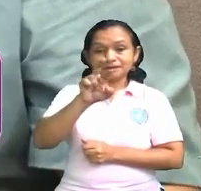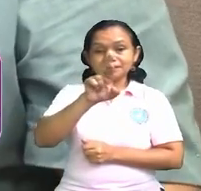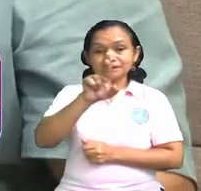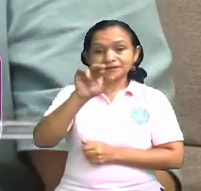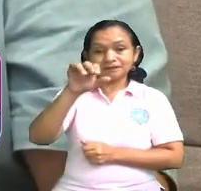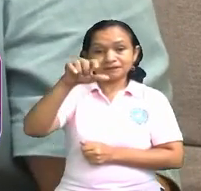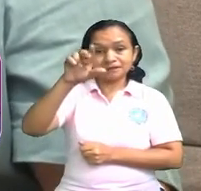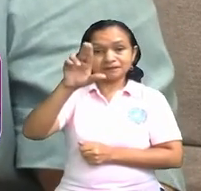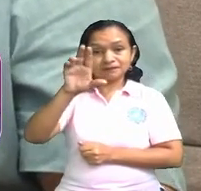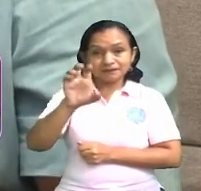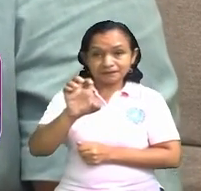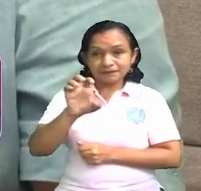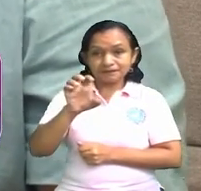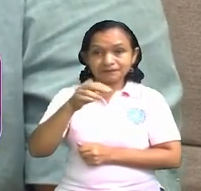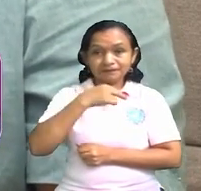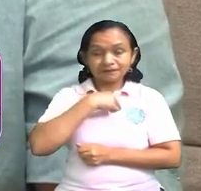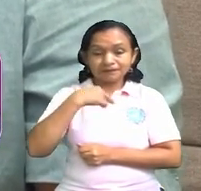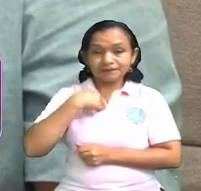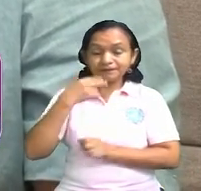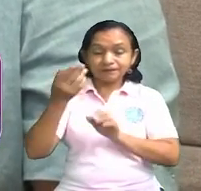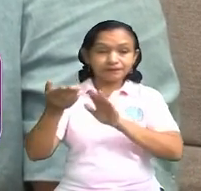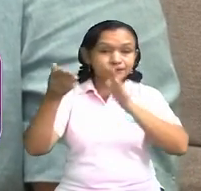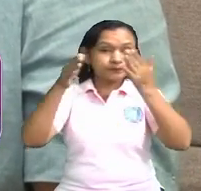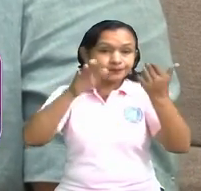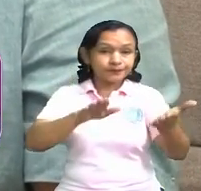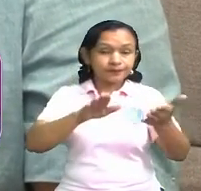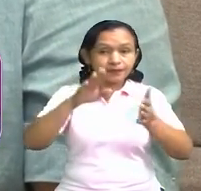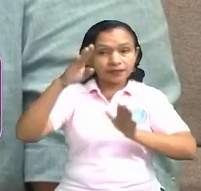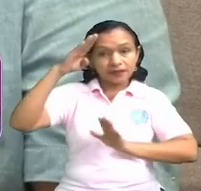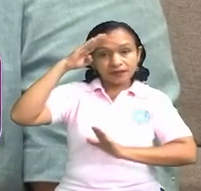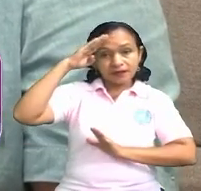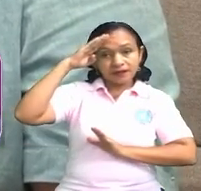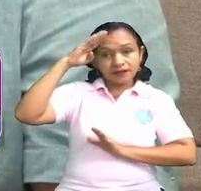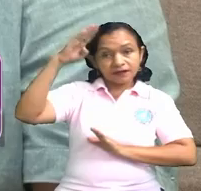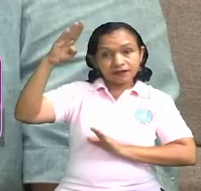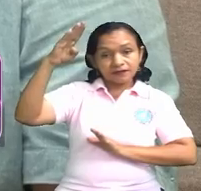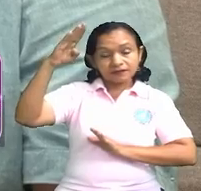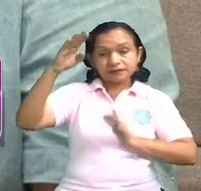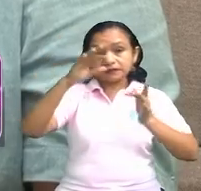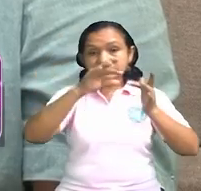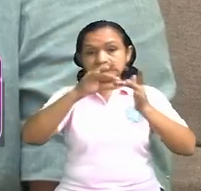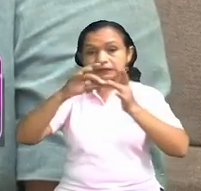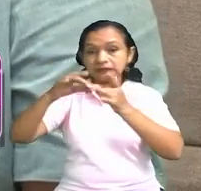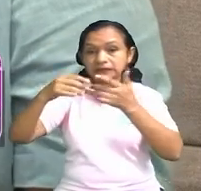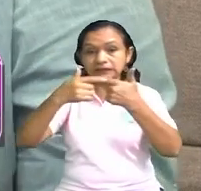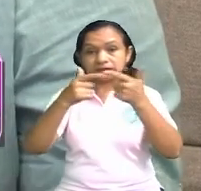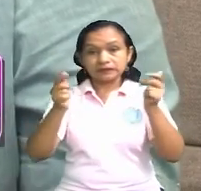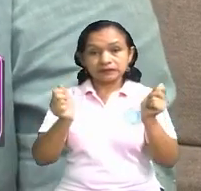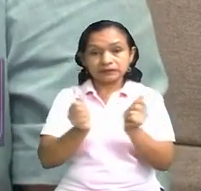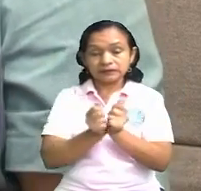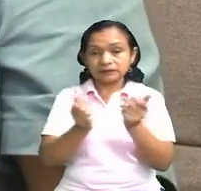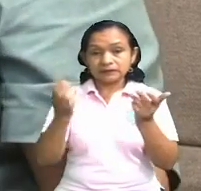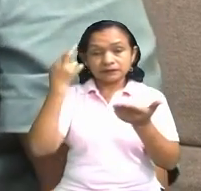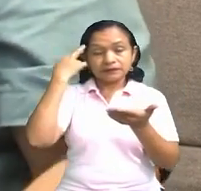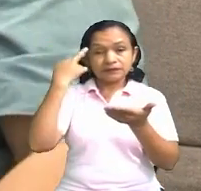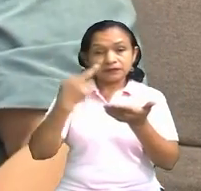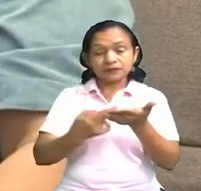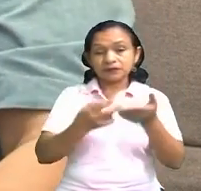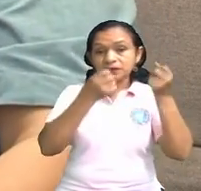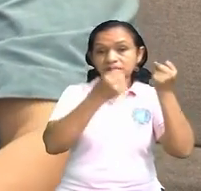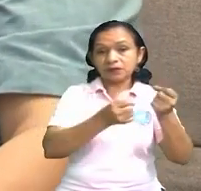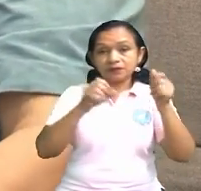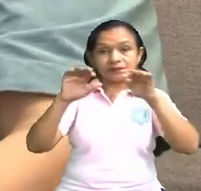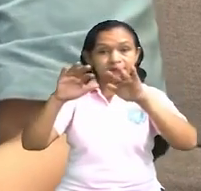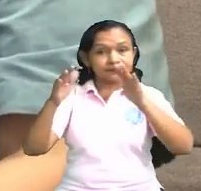Cuadra, que murió en un enfrentamiento siendo jefe de las tropas especiales. ¿Cómo no recordar a hombres y